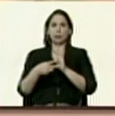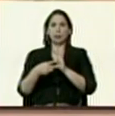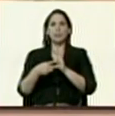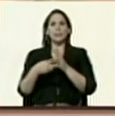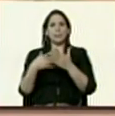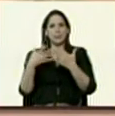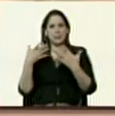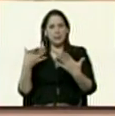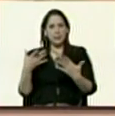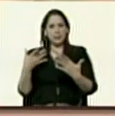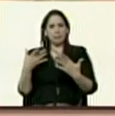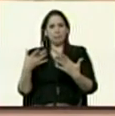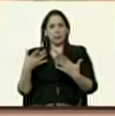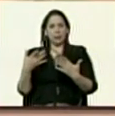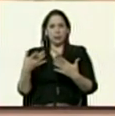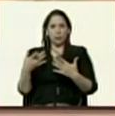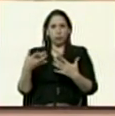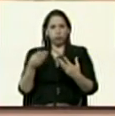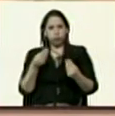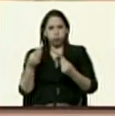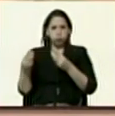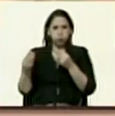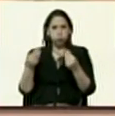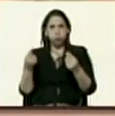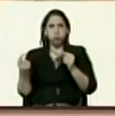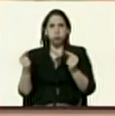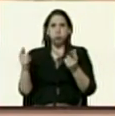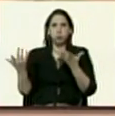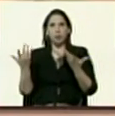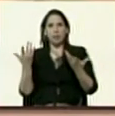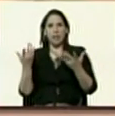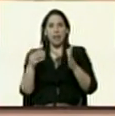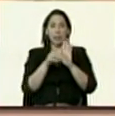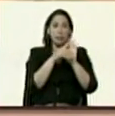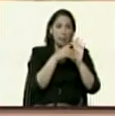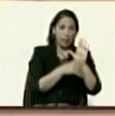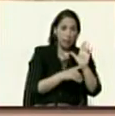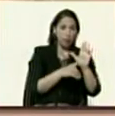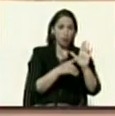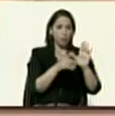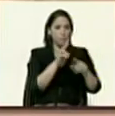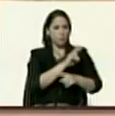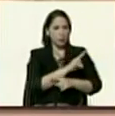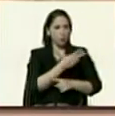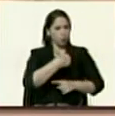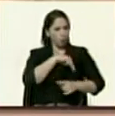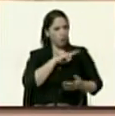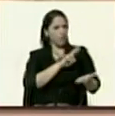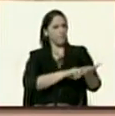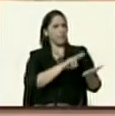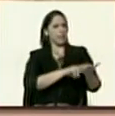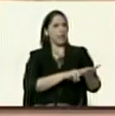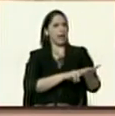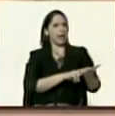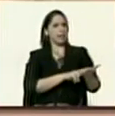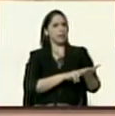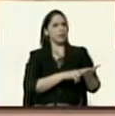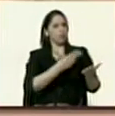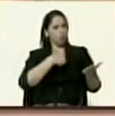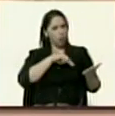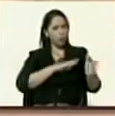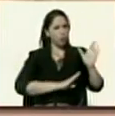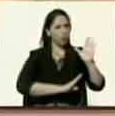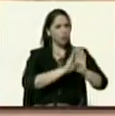pugna intensa entre el derecho de los venezolanos a nuestra verdad, a nuestro